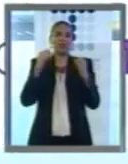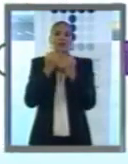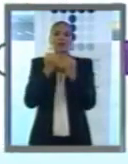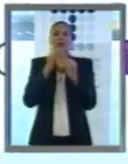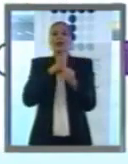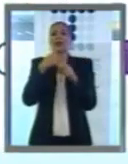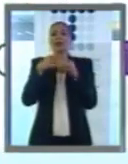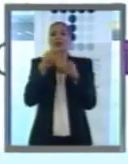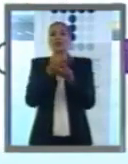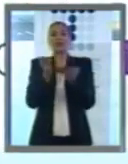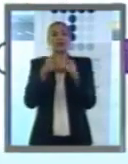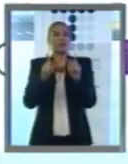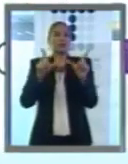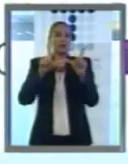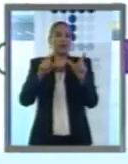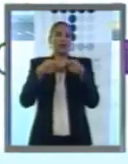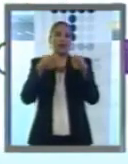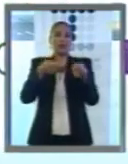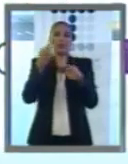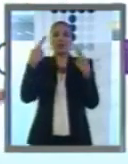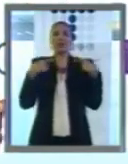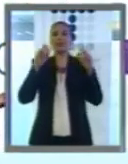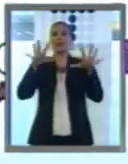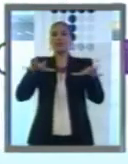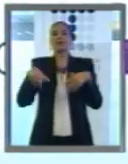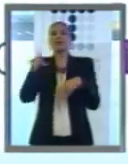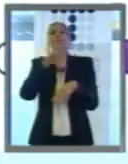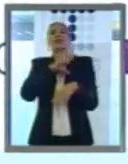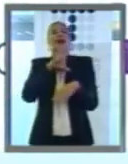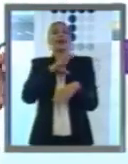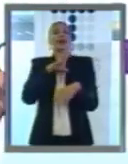se estarán repartiendo tarjetas entre el auditorio por si tienen